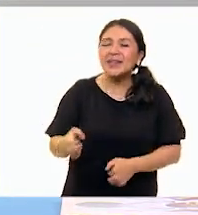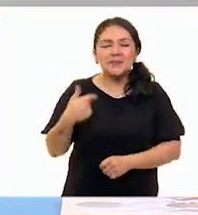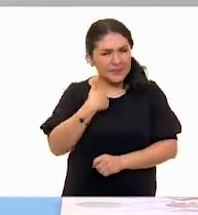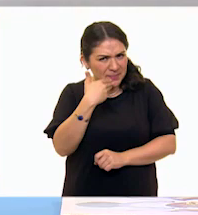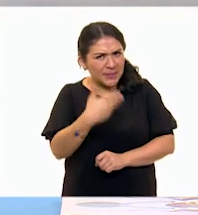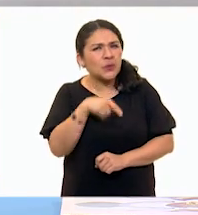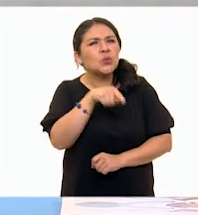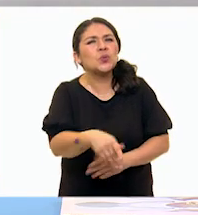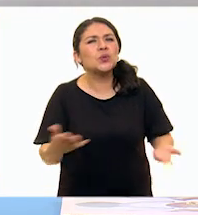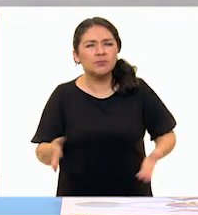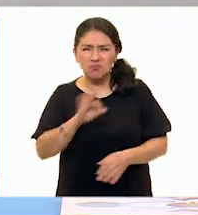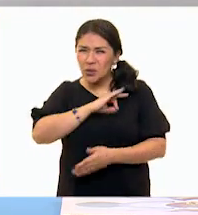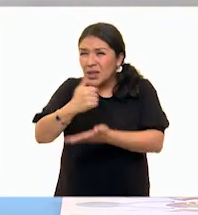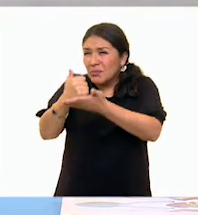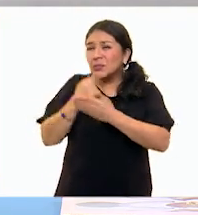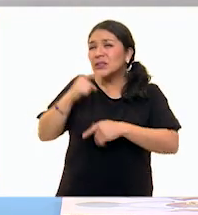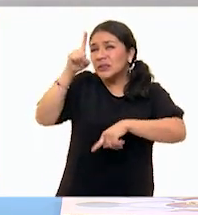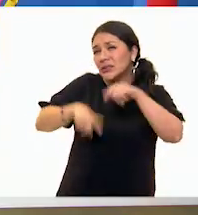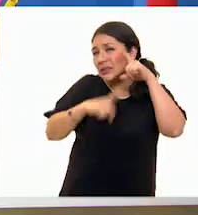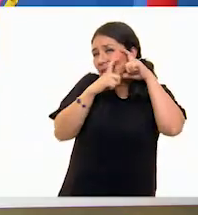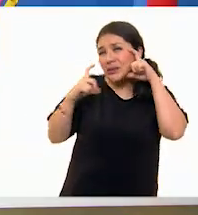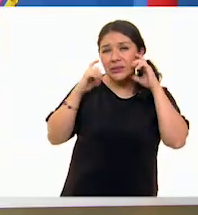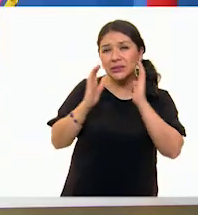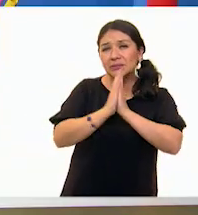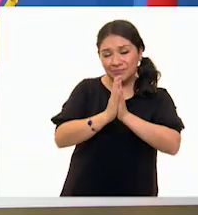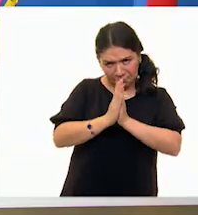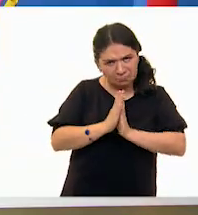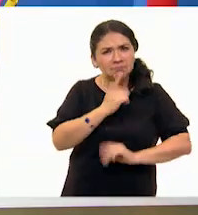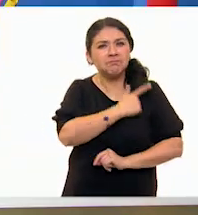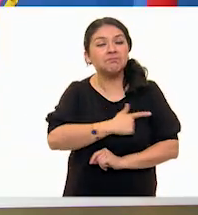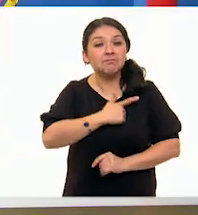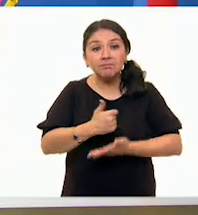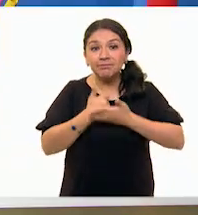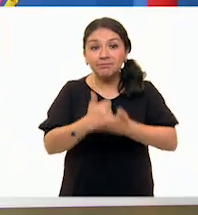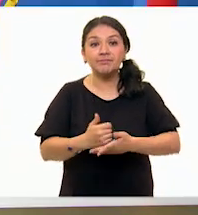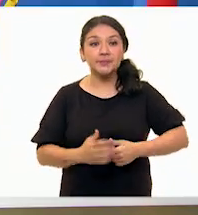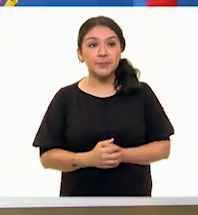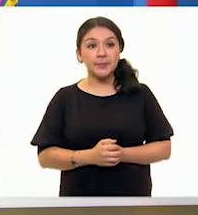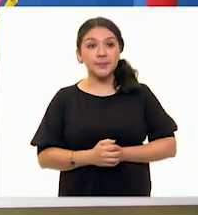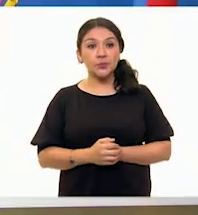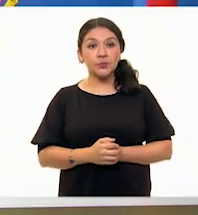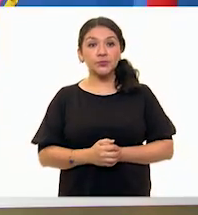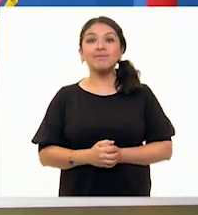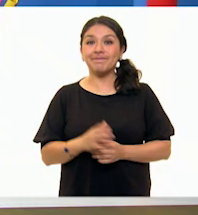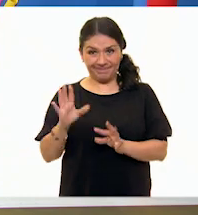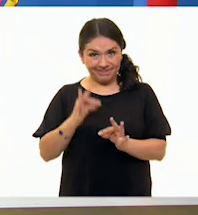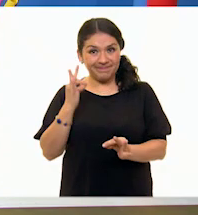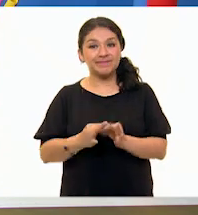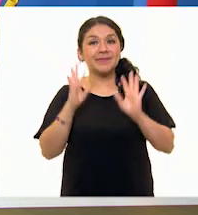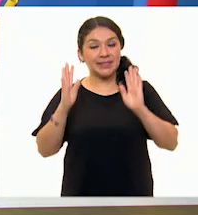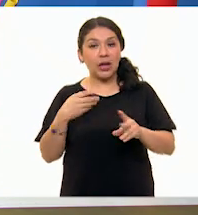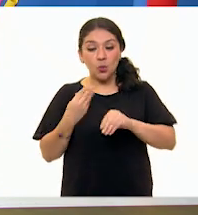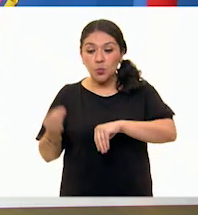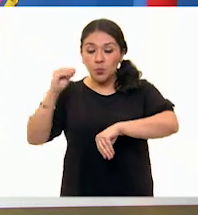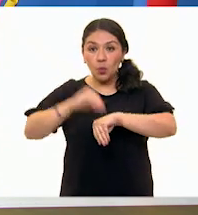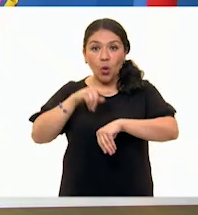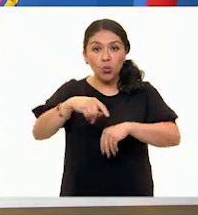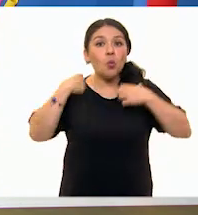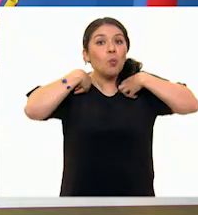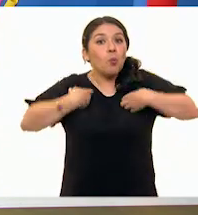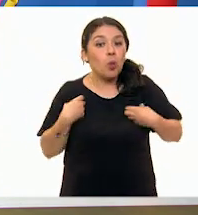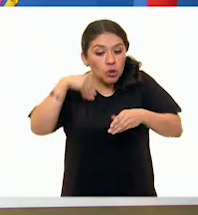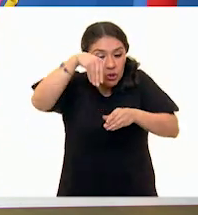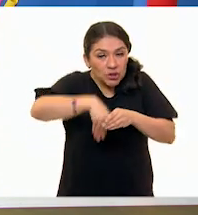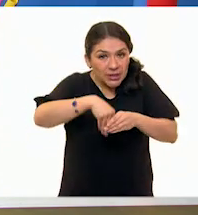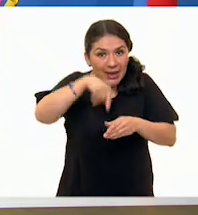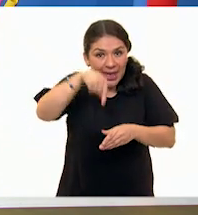¿y tú? Muy bien. ¿Me ayudas con mi cubre? Por supuesto, a ver. Y listo, lo voy a poner aquí en tu mochilita que dejaste